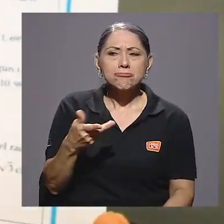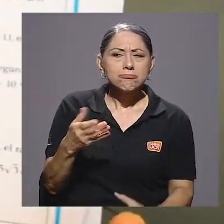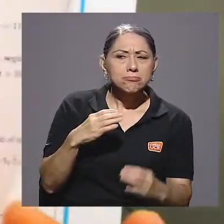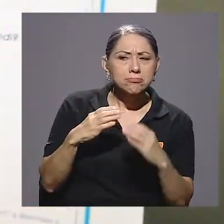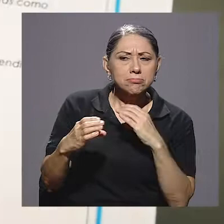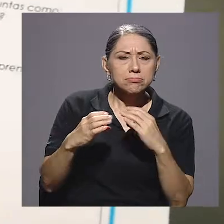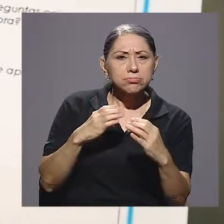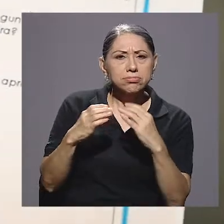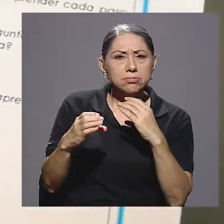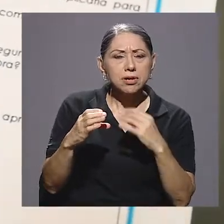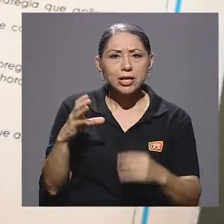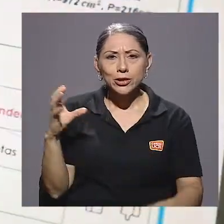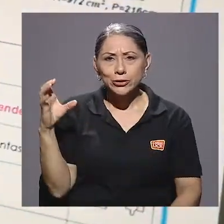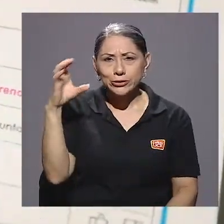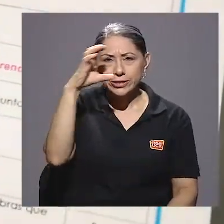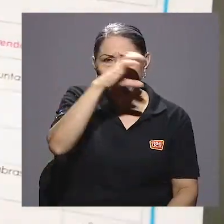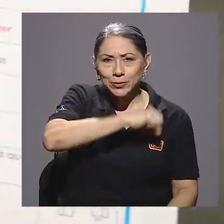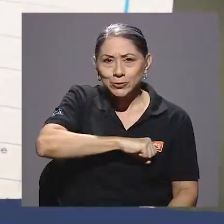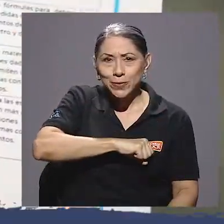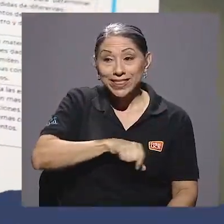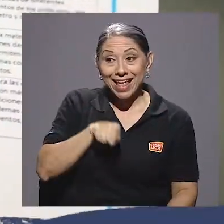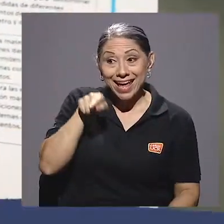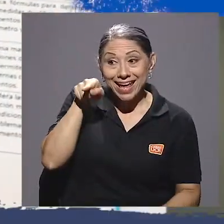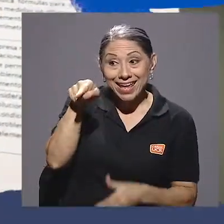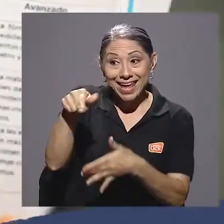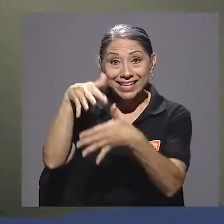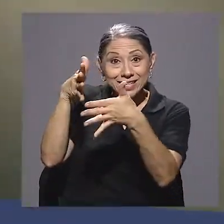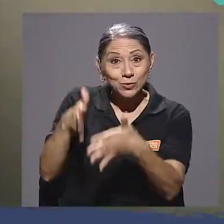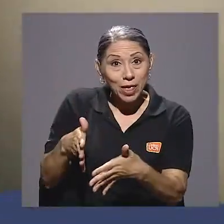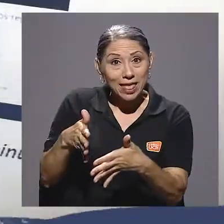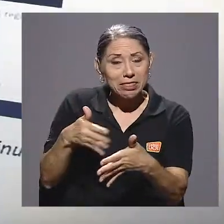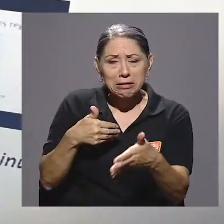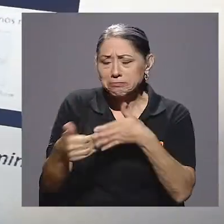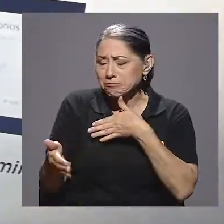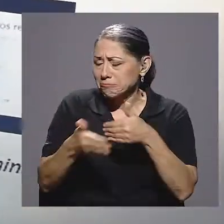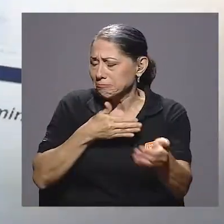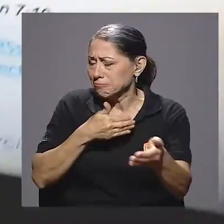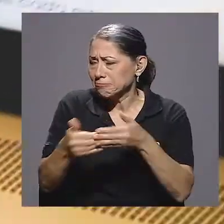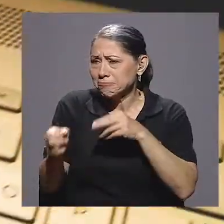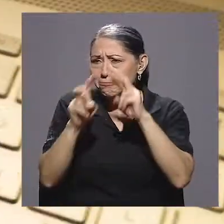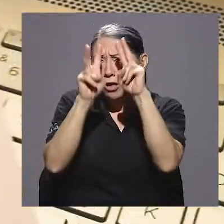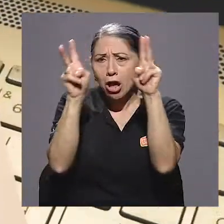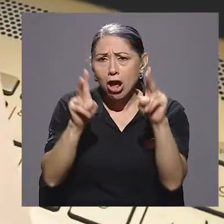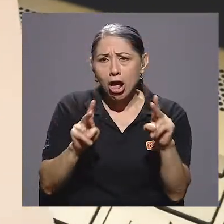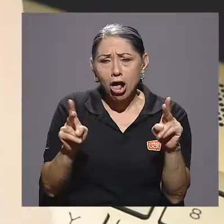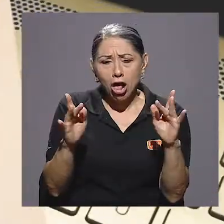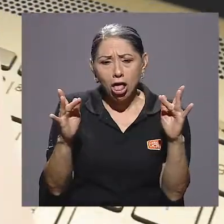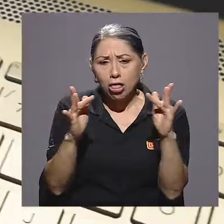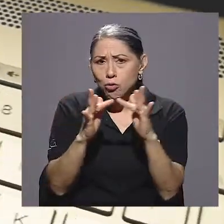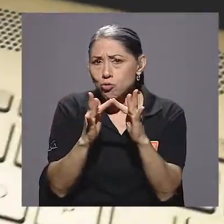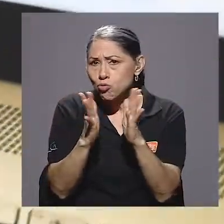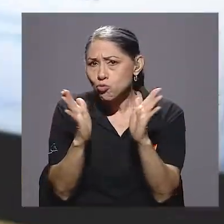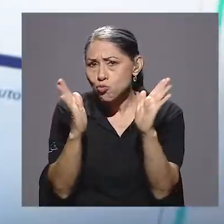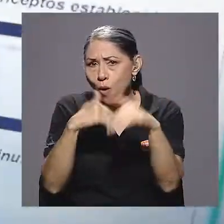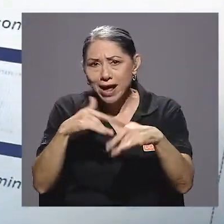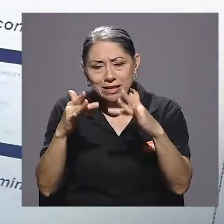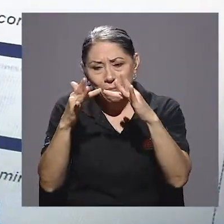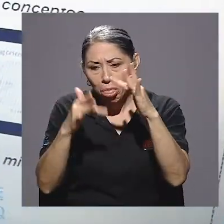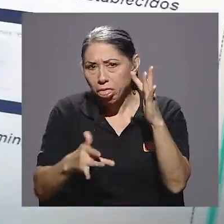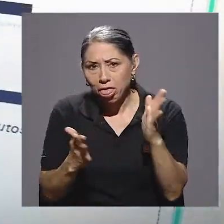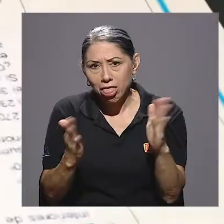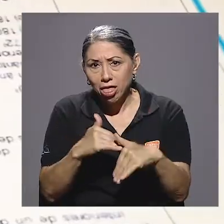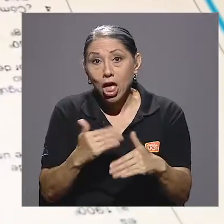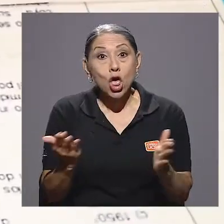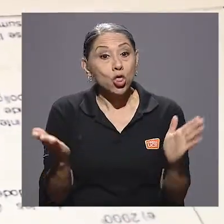nos damos cuenta que él, aunque no tenga conexión, aunque no tenga un